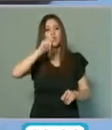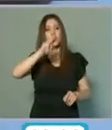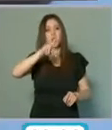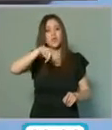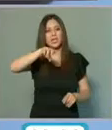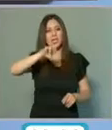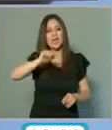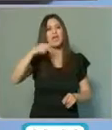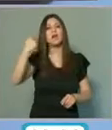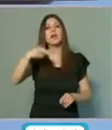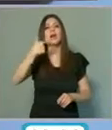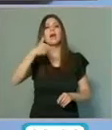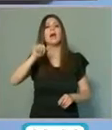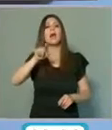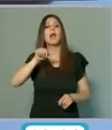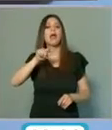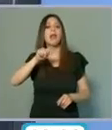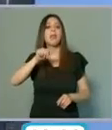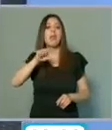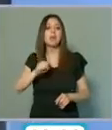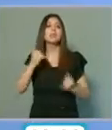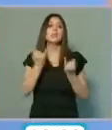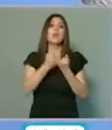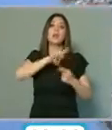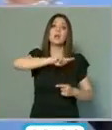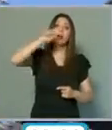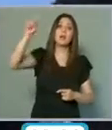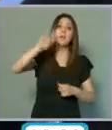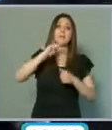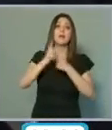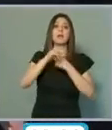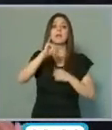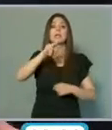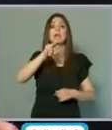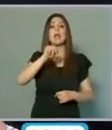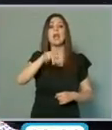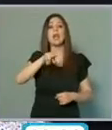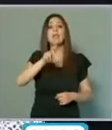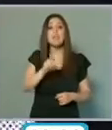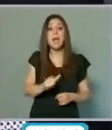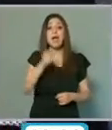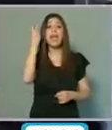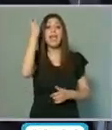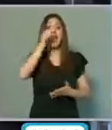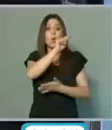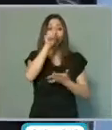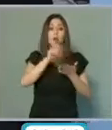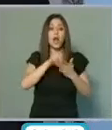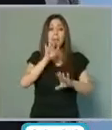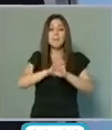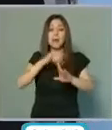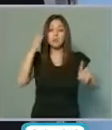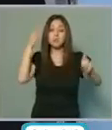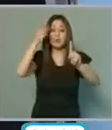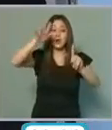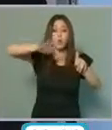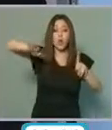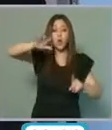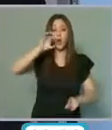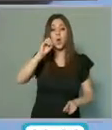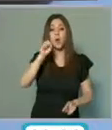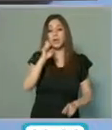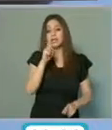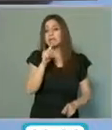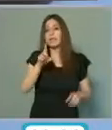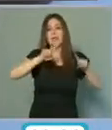los famosos Gálatas, hasta Irlanda, que es o sea, son los dos puntos más al oeste y como